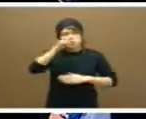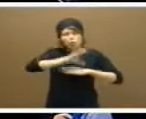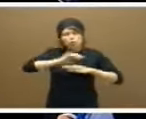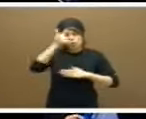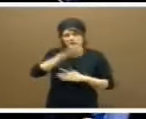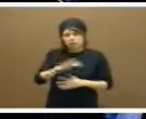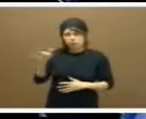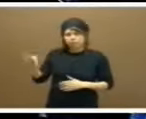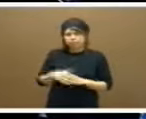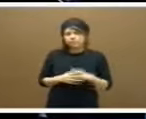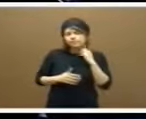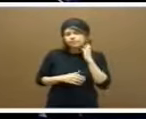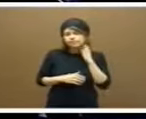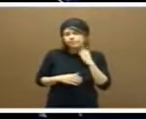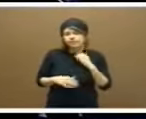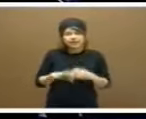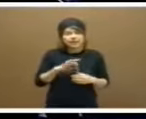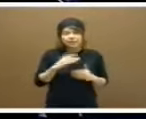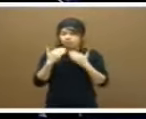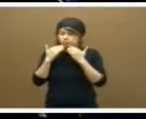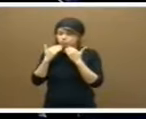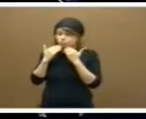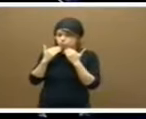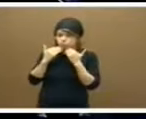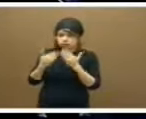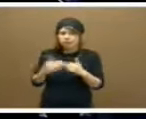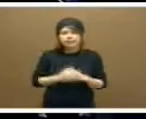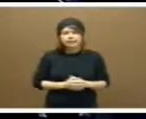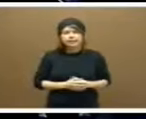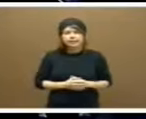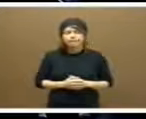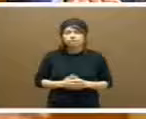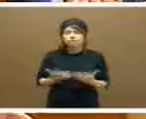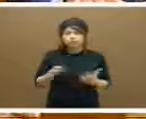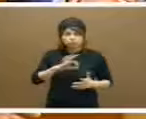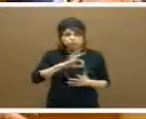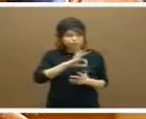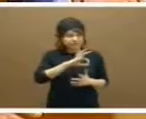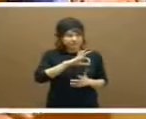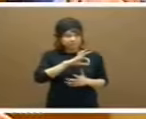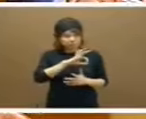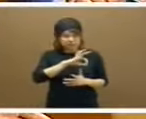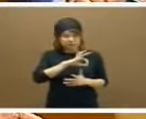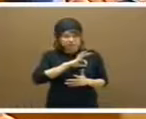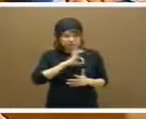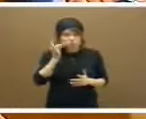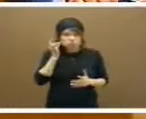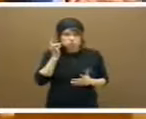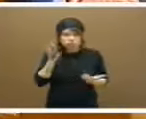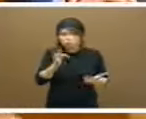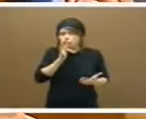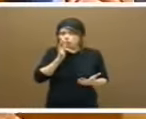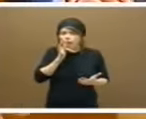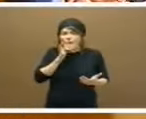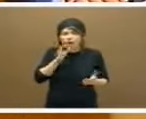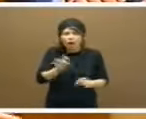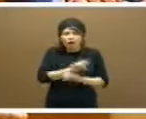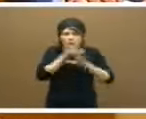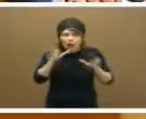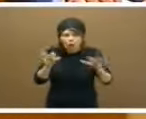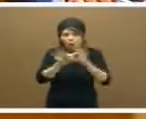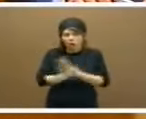la palabra. Señoría, muchas gracias. Señoría, En principio no hay nada todavía definido o